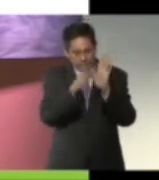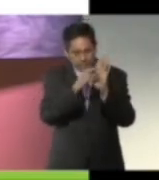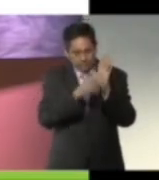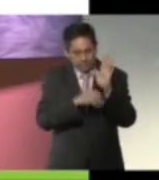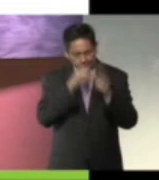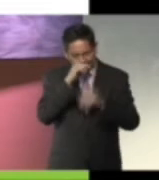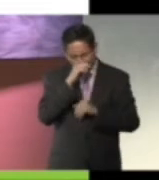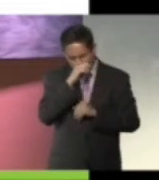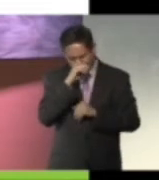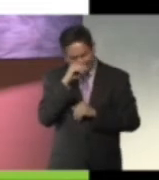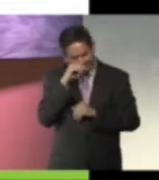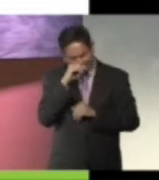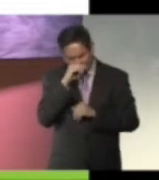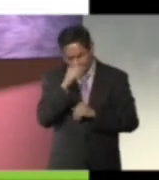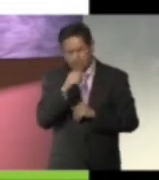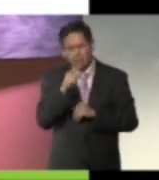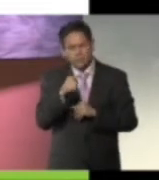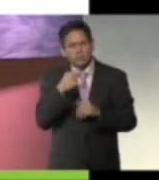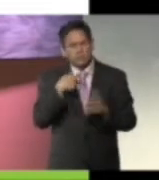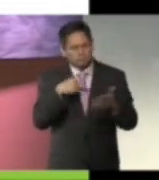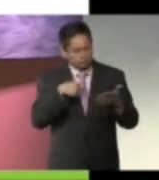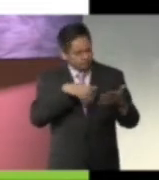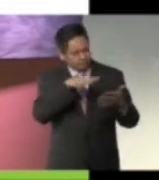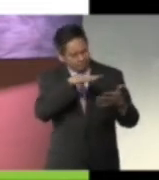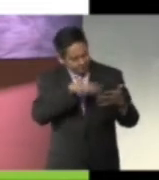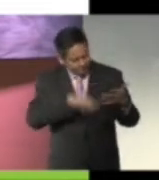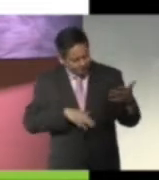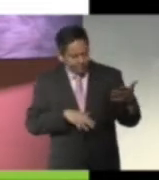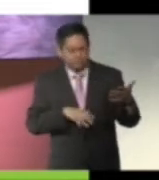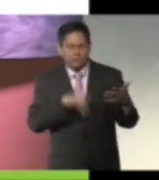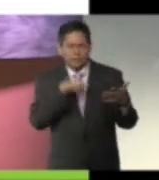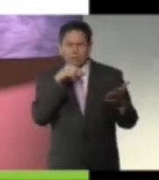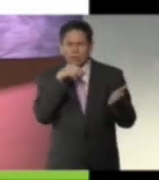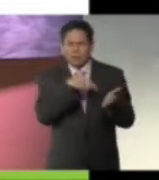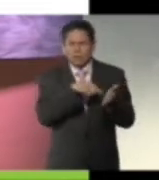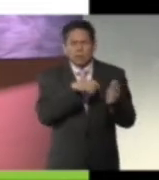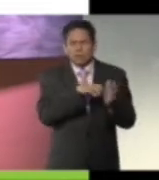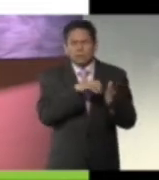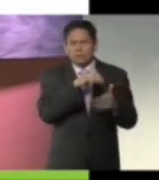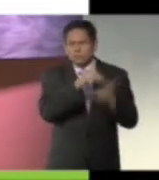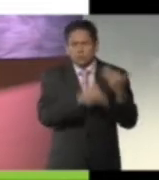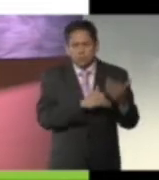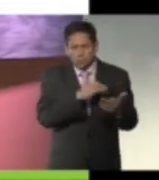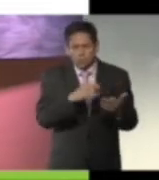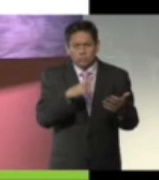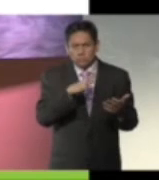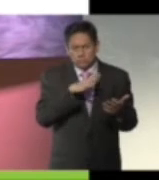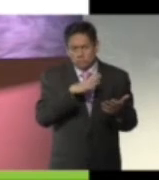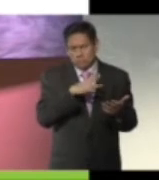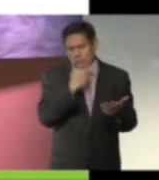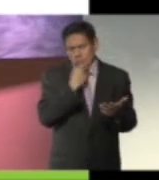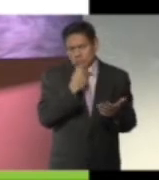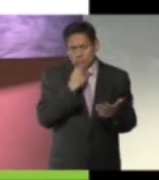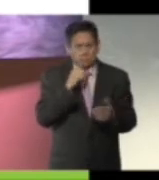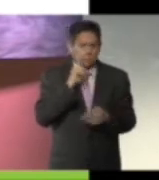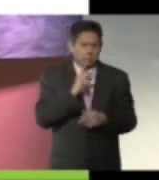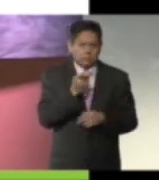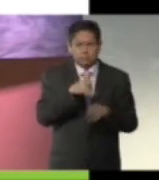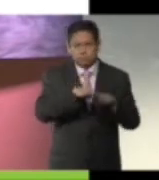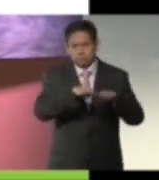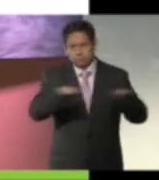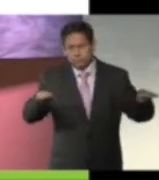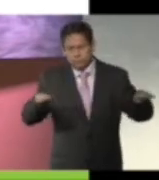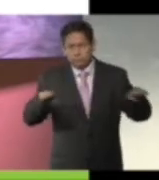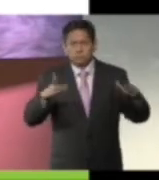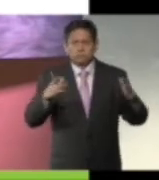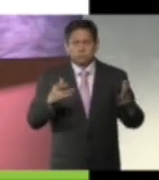leer, en el que no esté presente o el que no deba estar presente la perspectiva de género? Diría yo, la perspectiva de